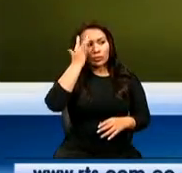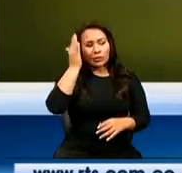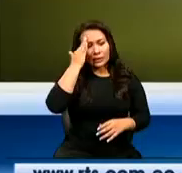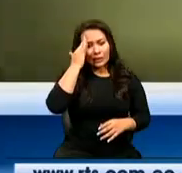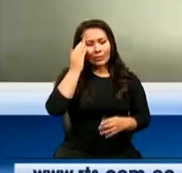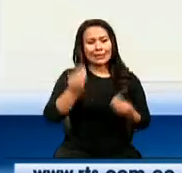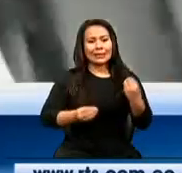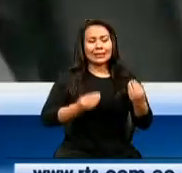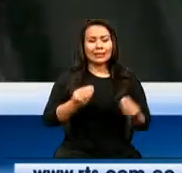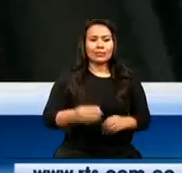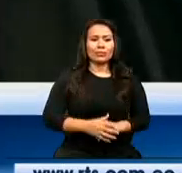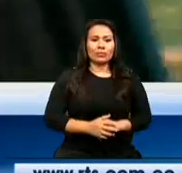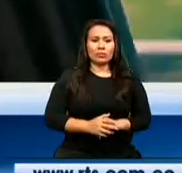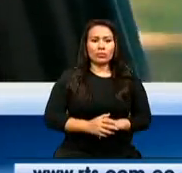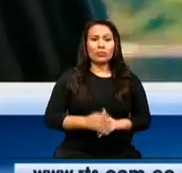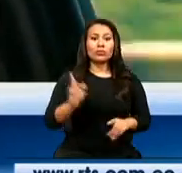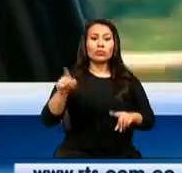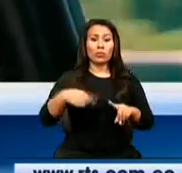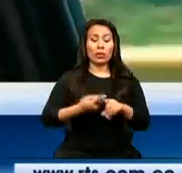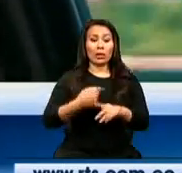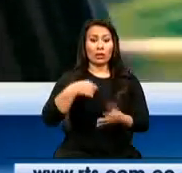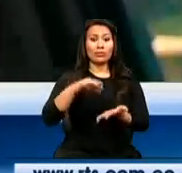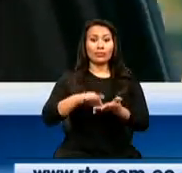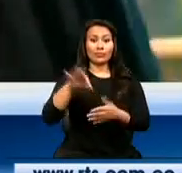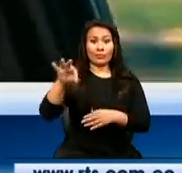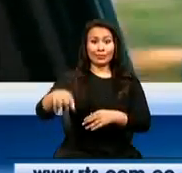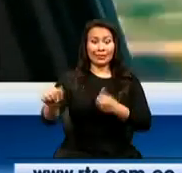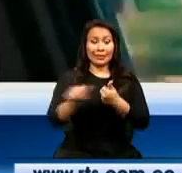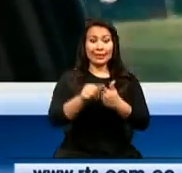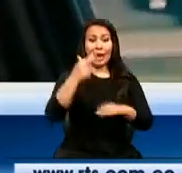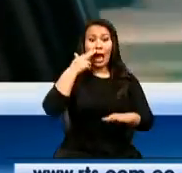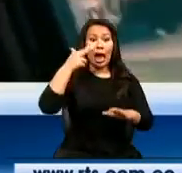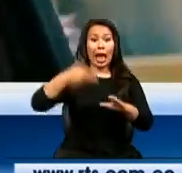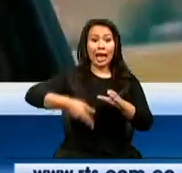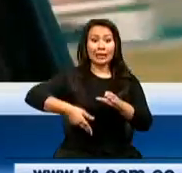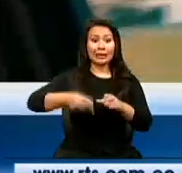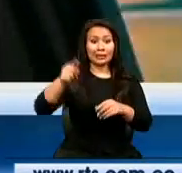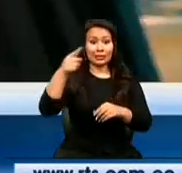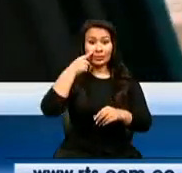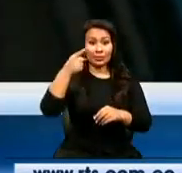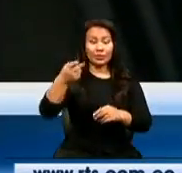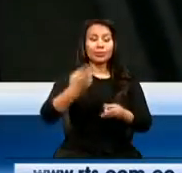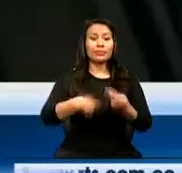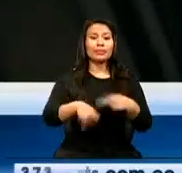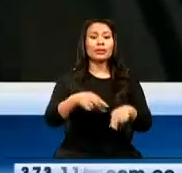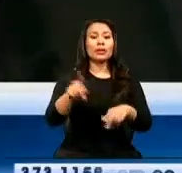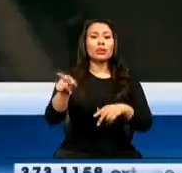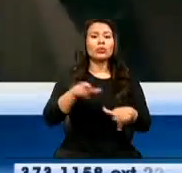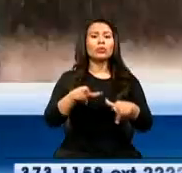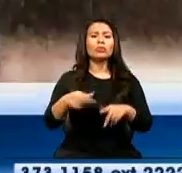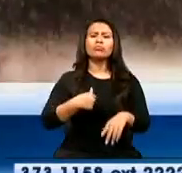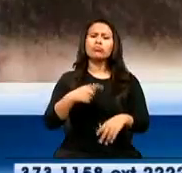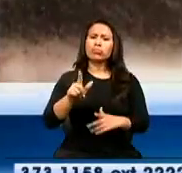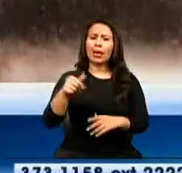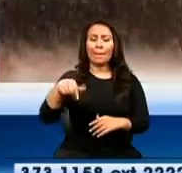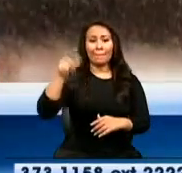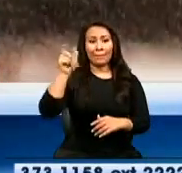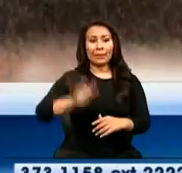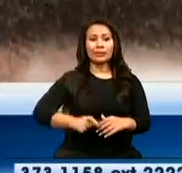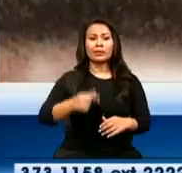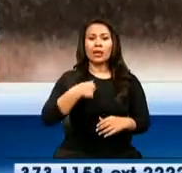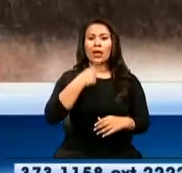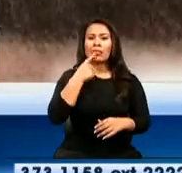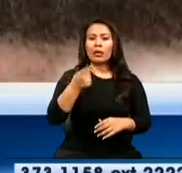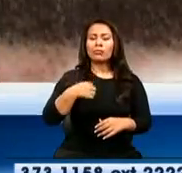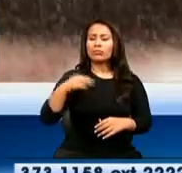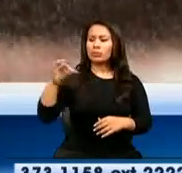yendo a hacer. Llegaron al punto de las distribuidoras de gas, donde se quedaría el presunto guardia de seguridad. A lo que yo me paré para que él se